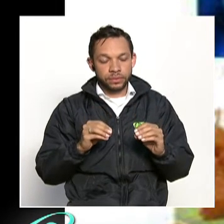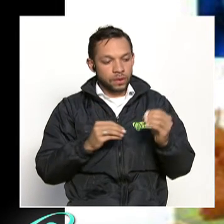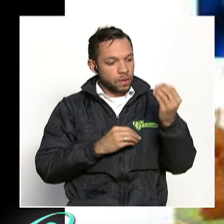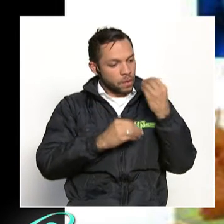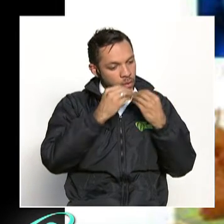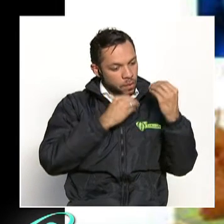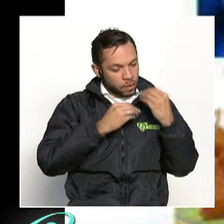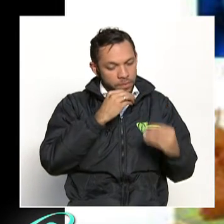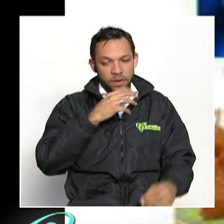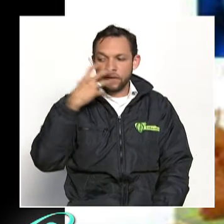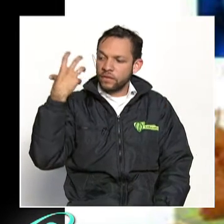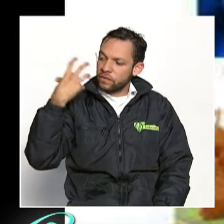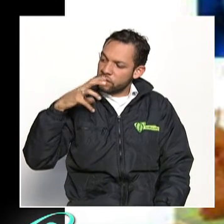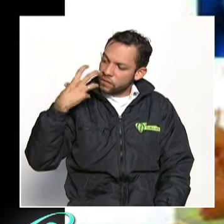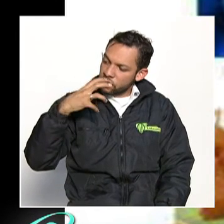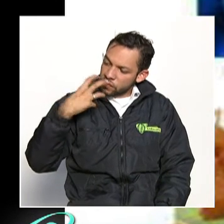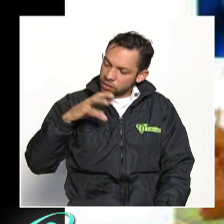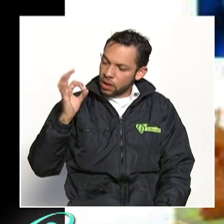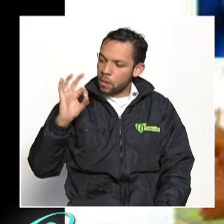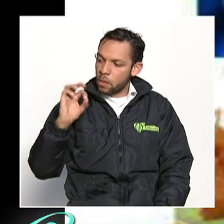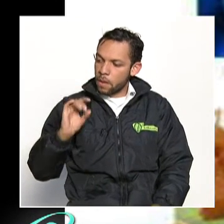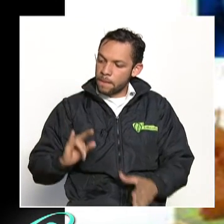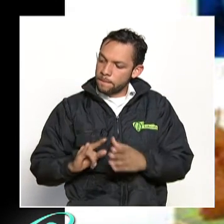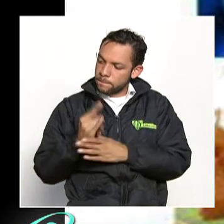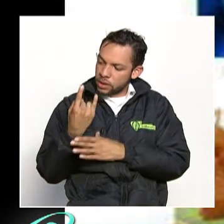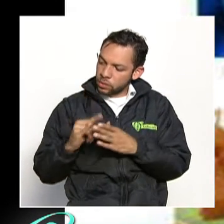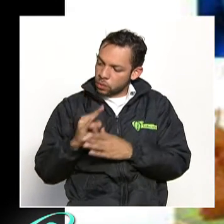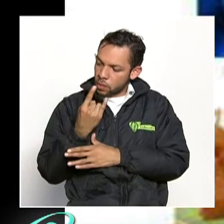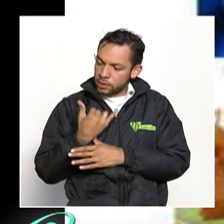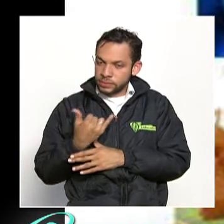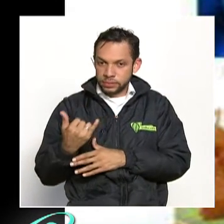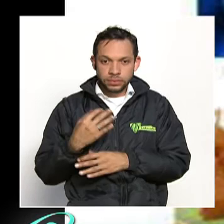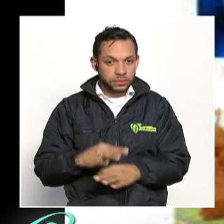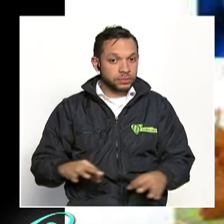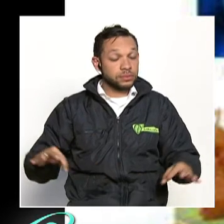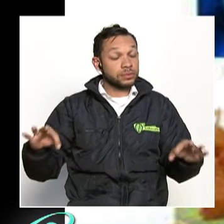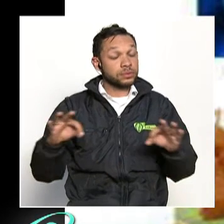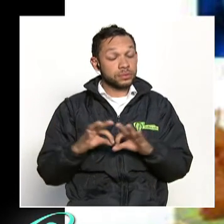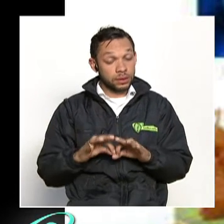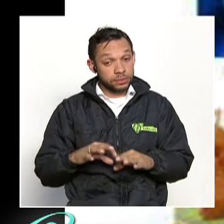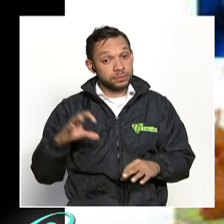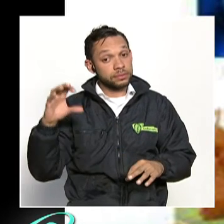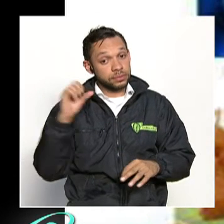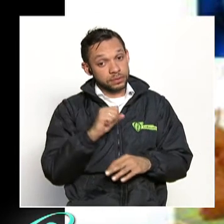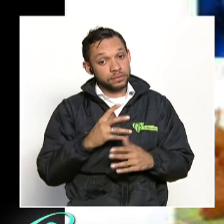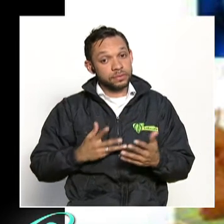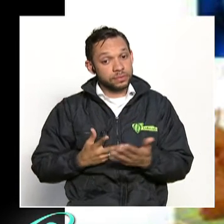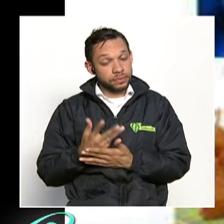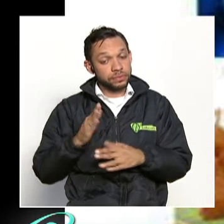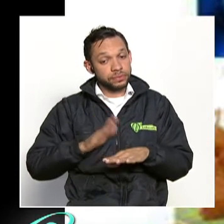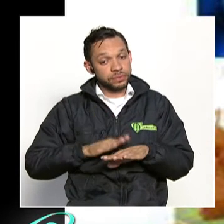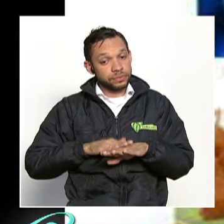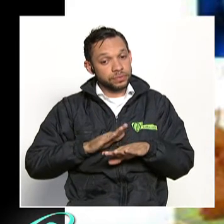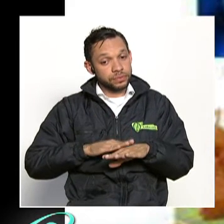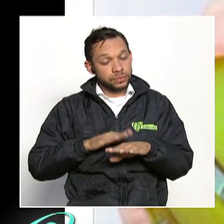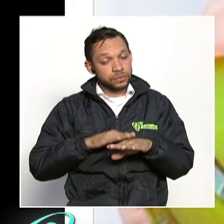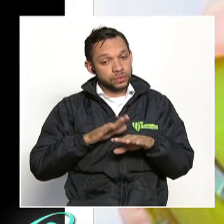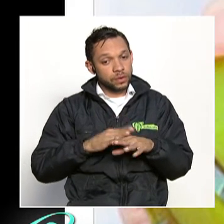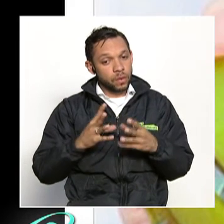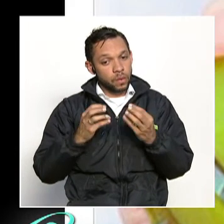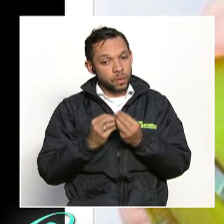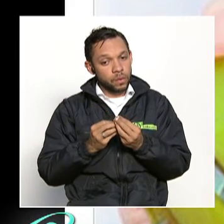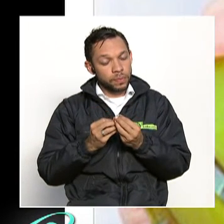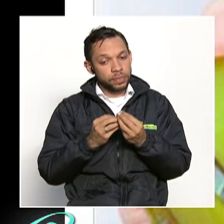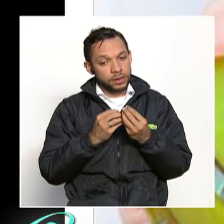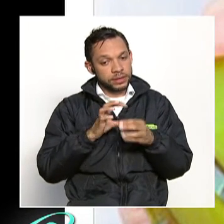frutas diarias y 1 o 2 verduras diarias. Y lo más importante, como recomienda la Organización Mundial de la Salud y